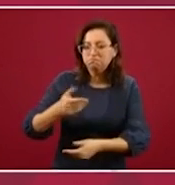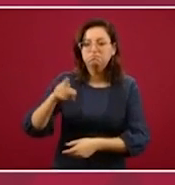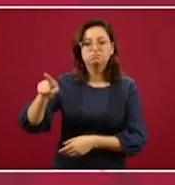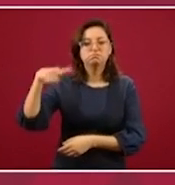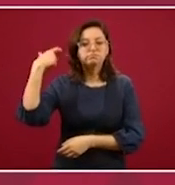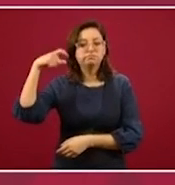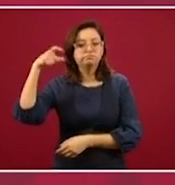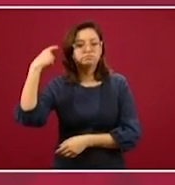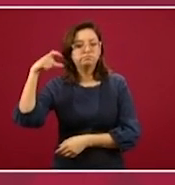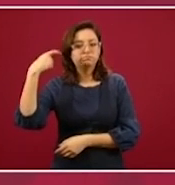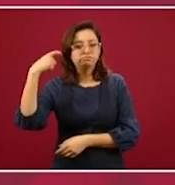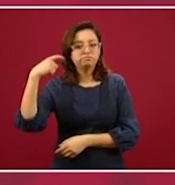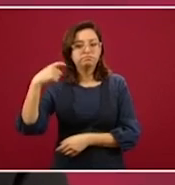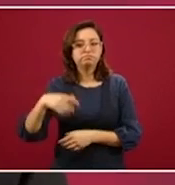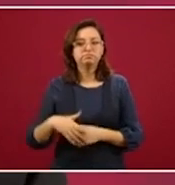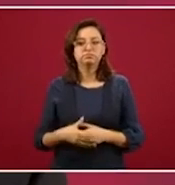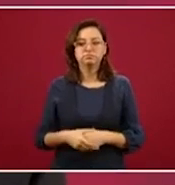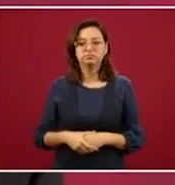Querétaro,